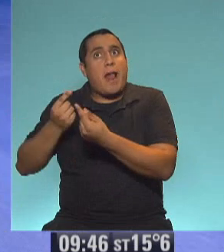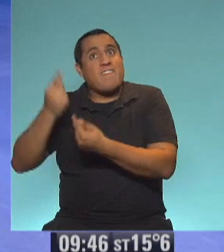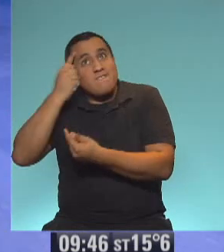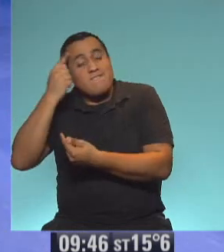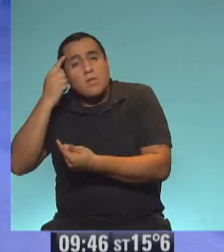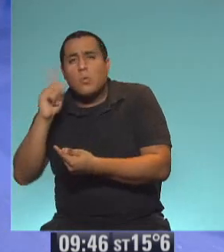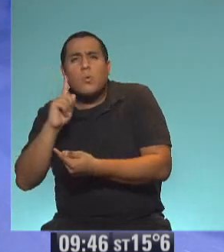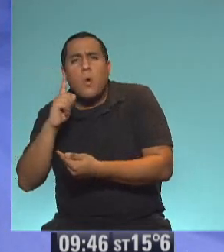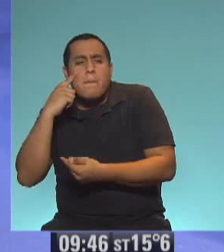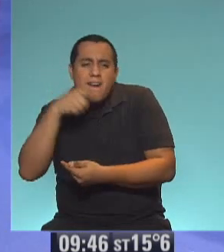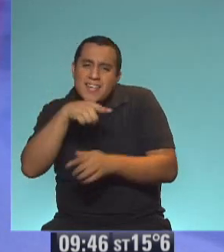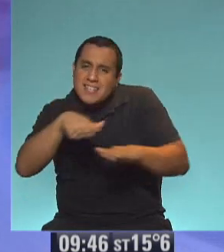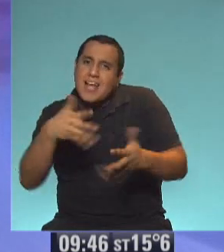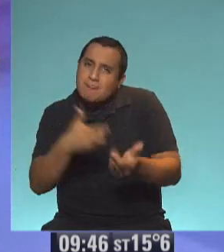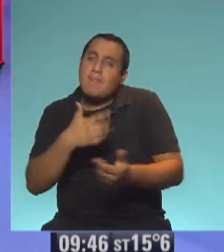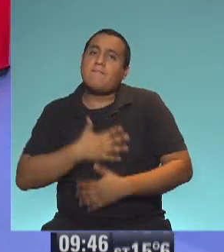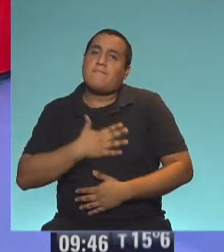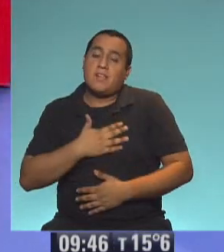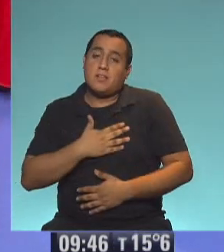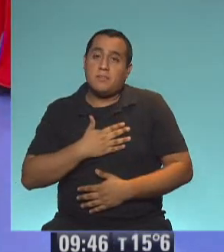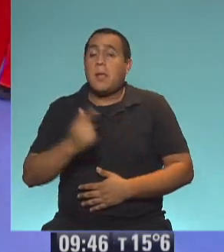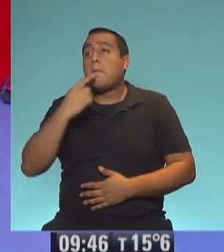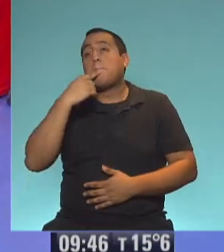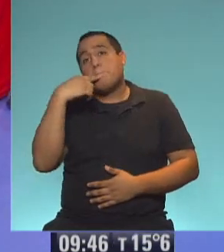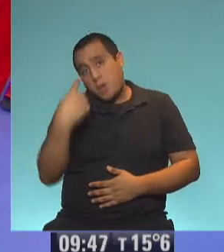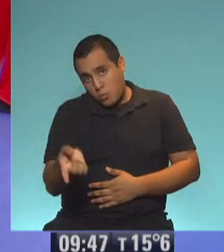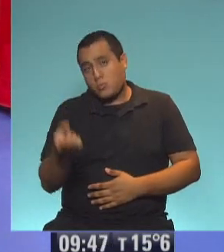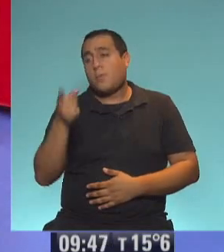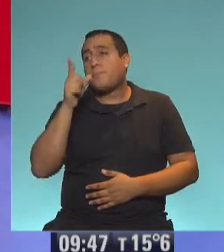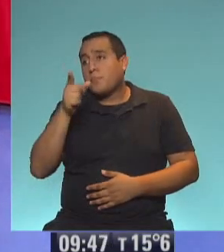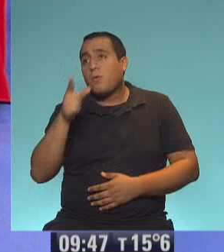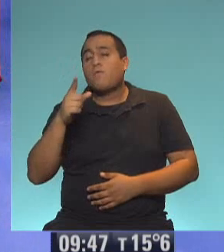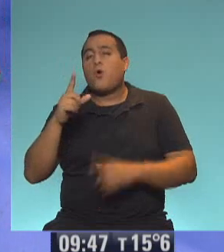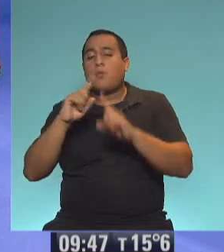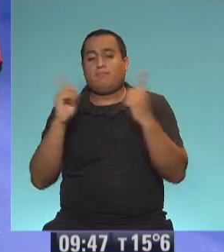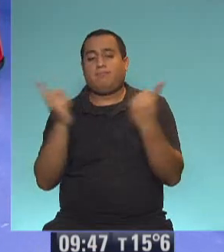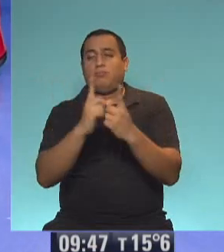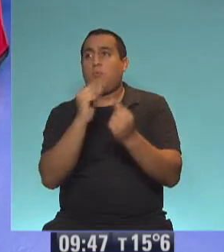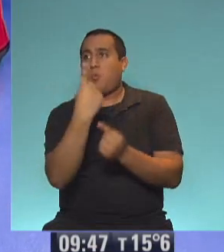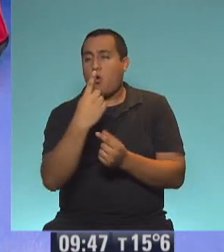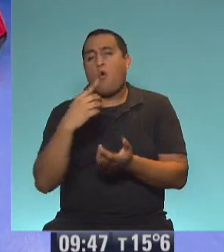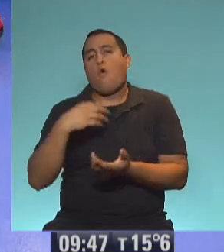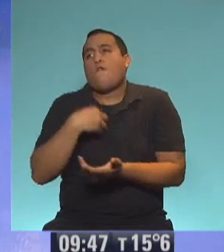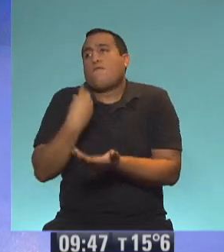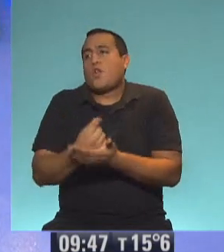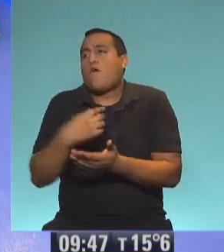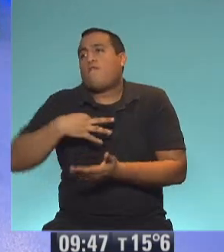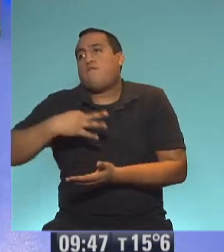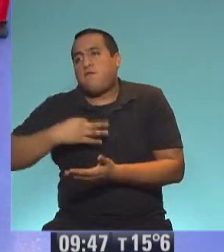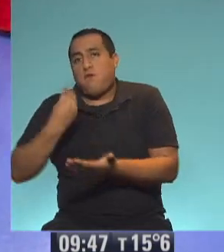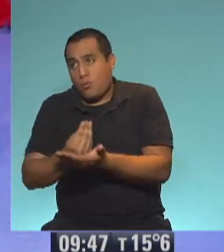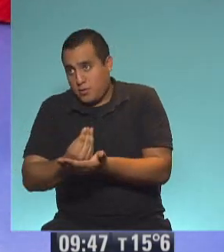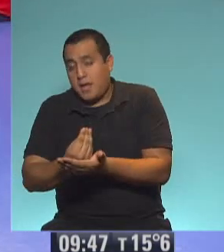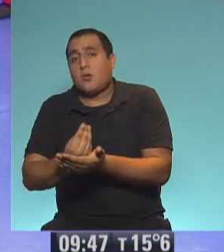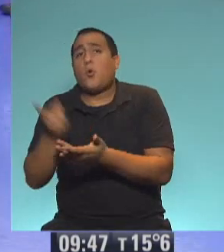Eso queríamos preguntarte, André, que vos sos del cuartel número uno, que son bomberos voluntarios, que también están los bomberos de la